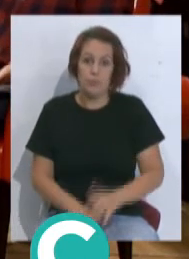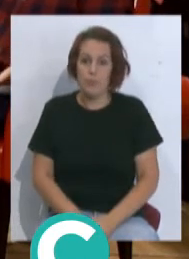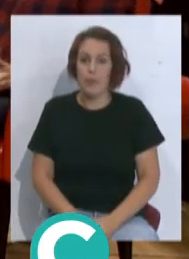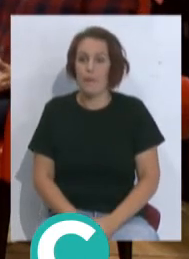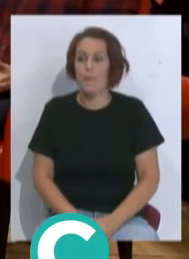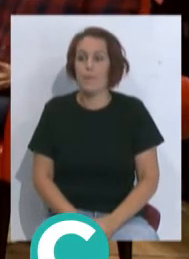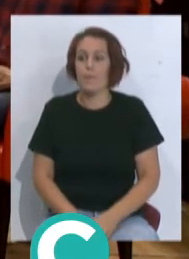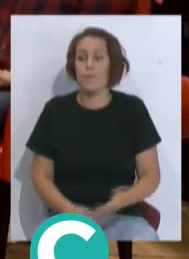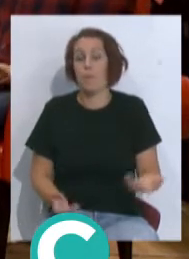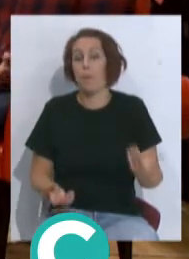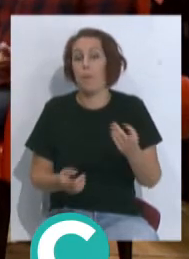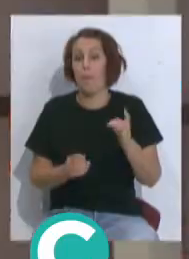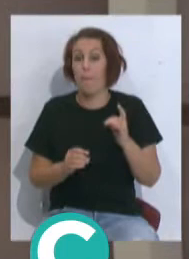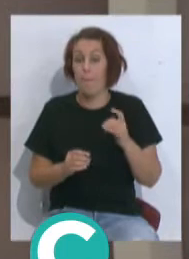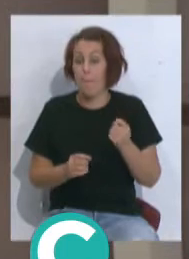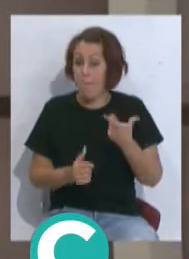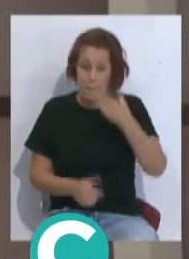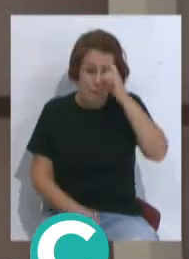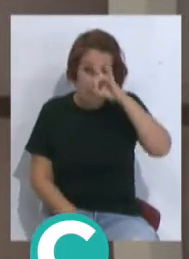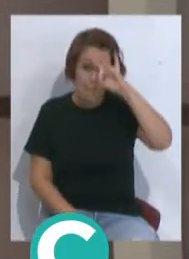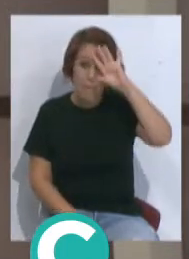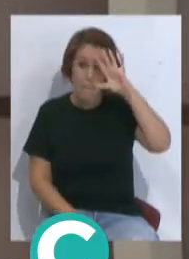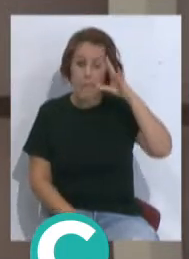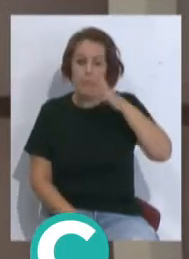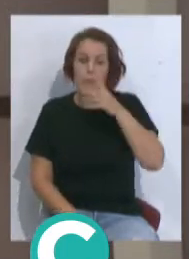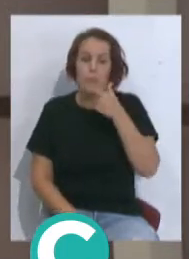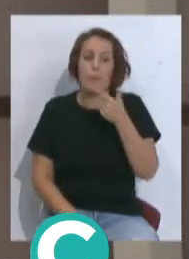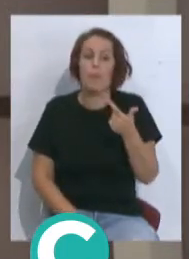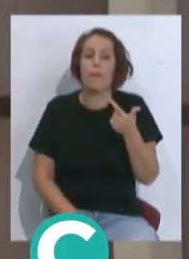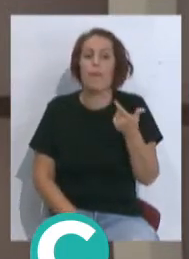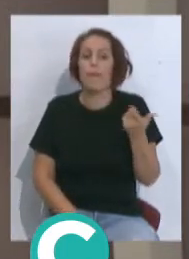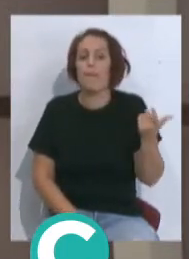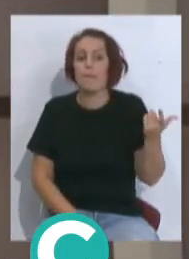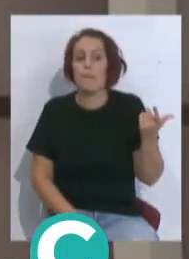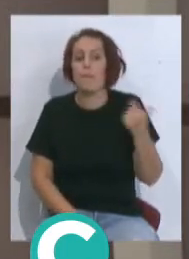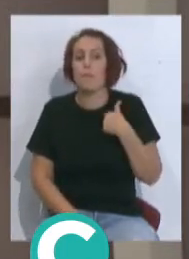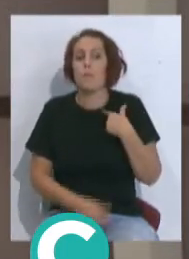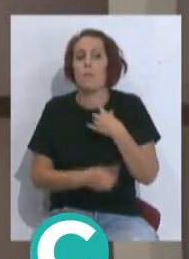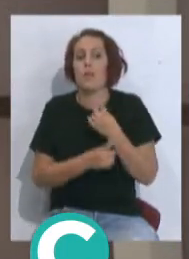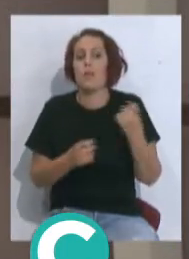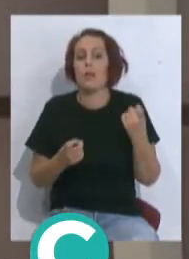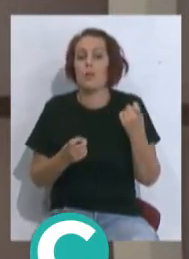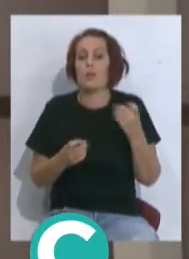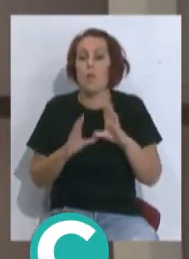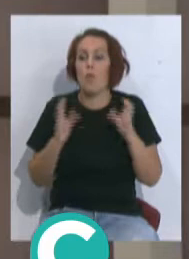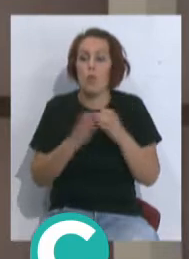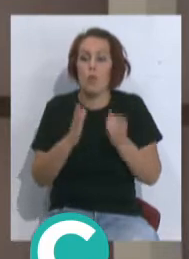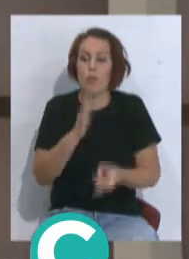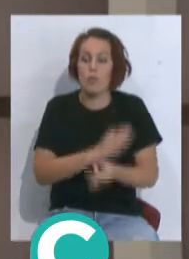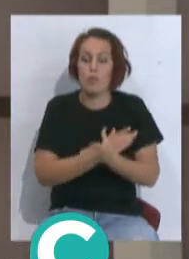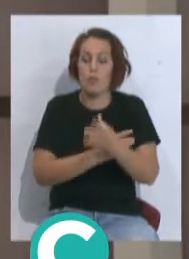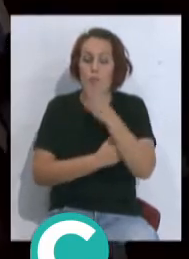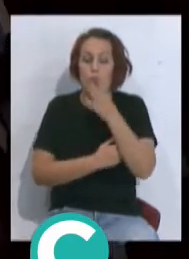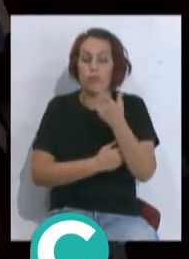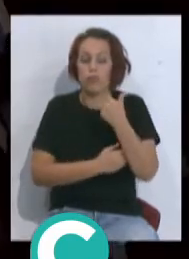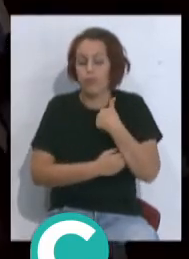es tan imprevisible que tú ahora, lo que estás diciendo, ahora resulta que yo necesito hacer una agrupación porque me